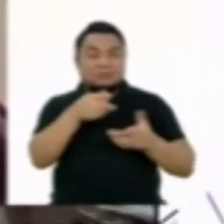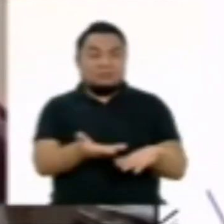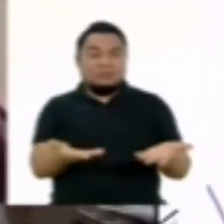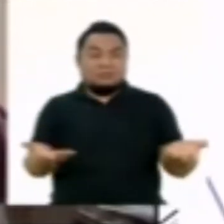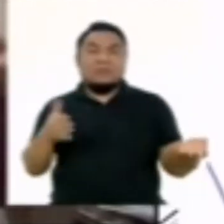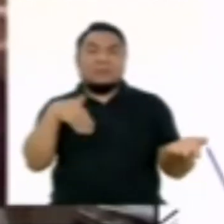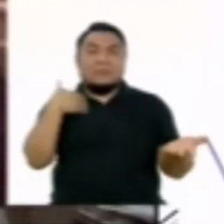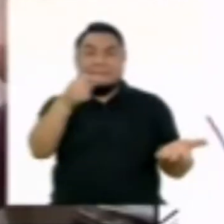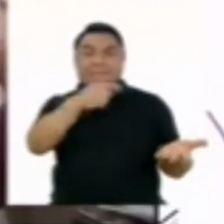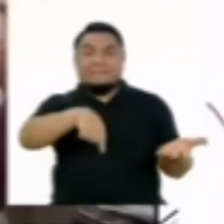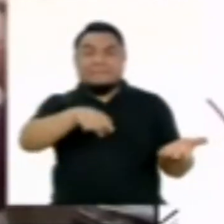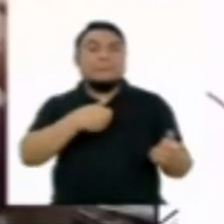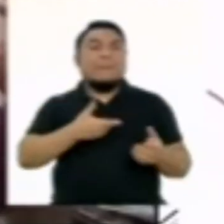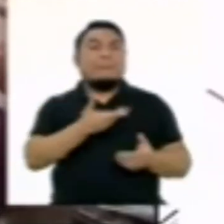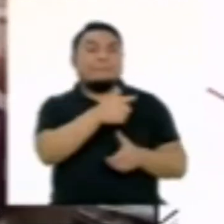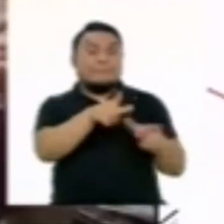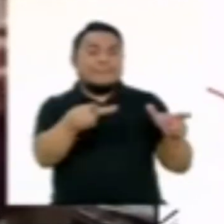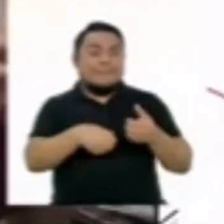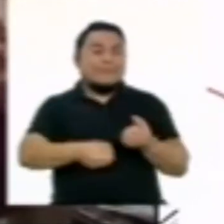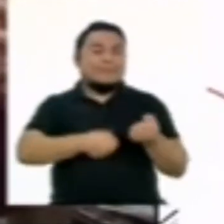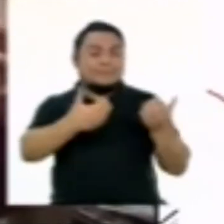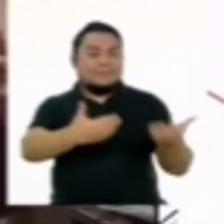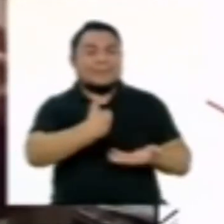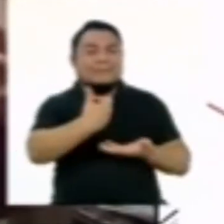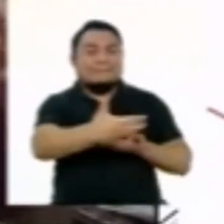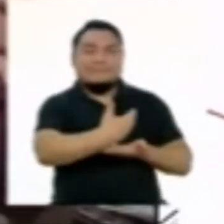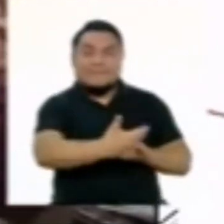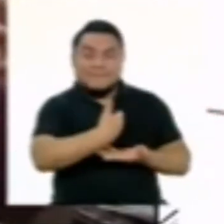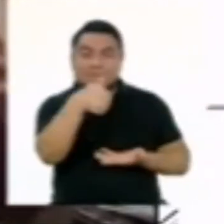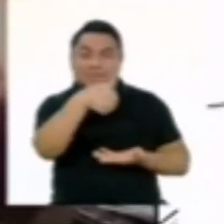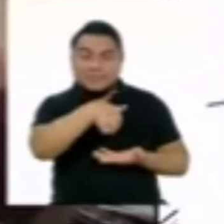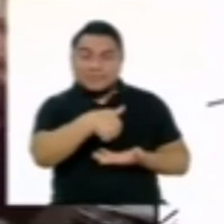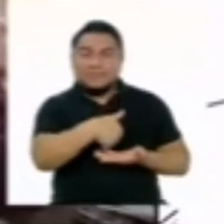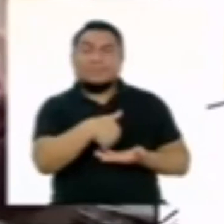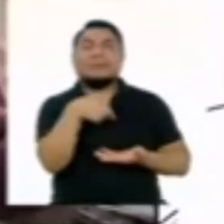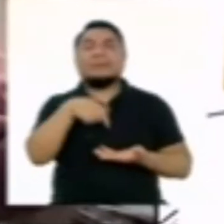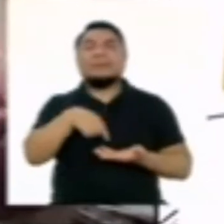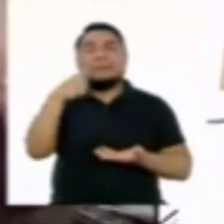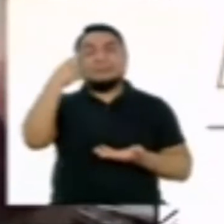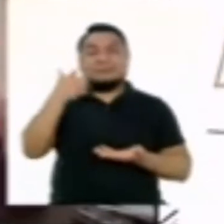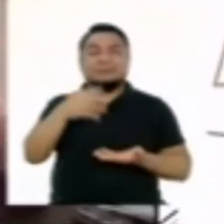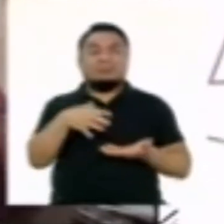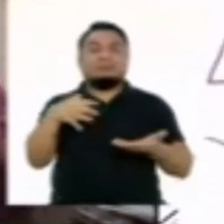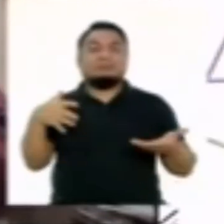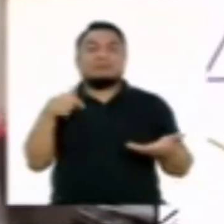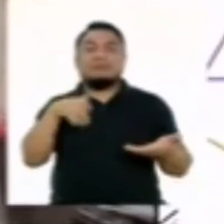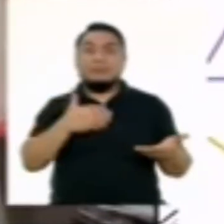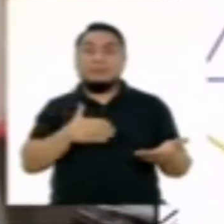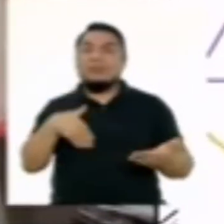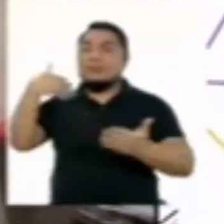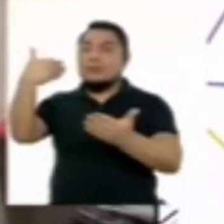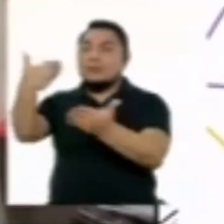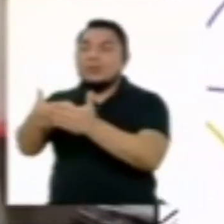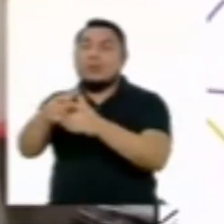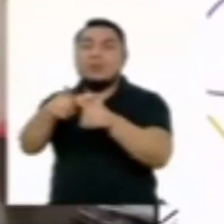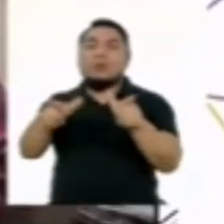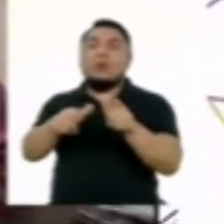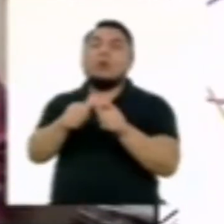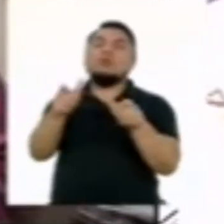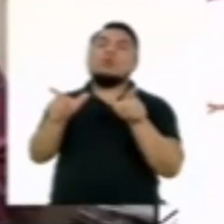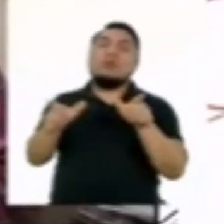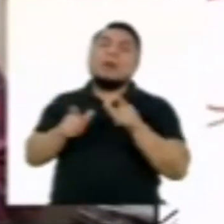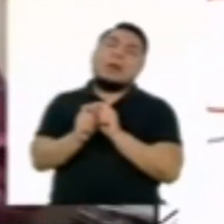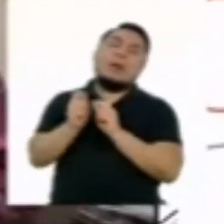productos que pueden estar producidos en un lugar y que de repente son un pequeño excedente, puedan llegar a lugares,